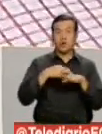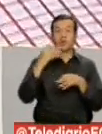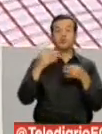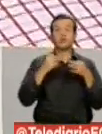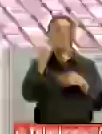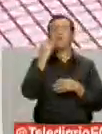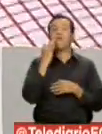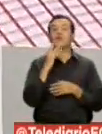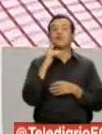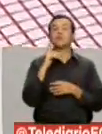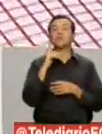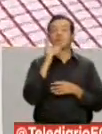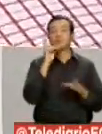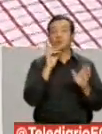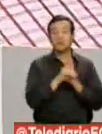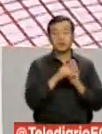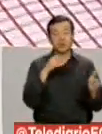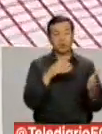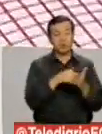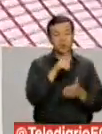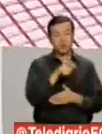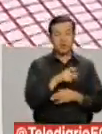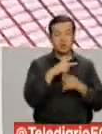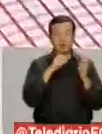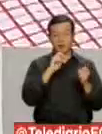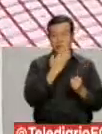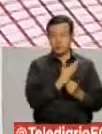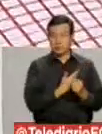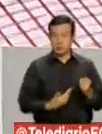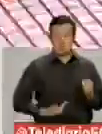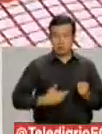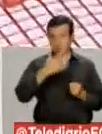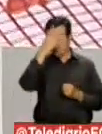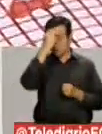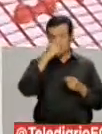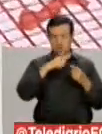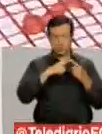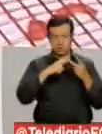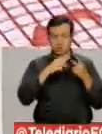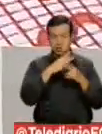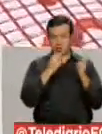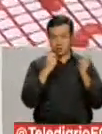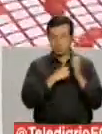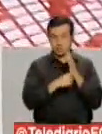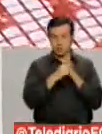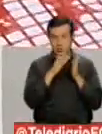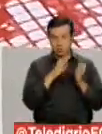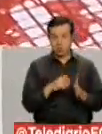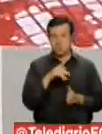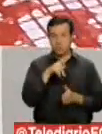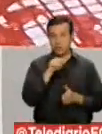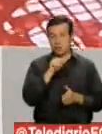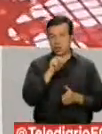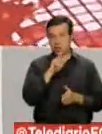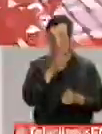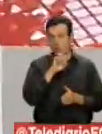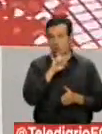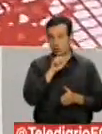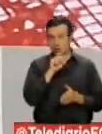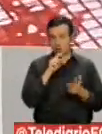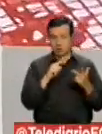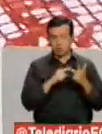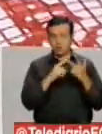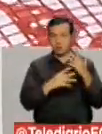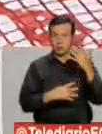una fecha para formular cargos en contra del ex vicepresidente Jorge Glass, el ex ministro de Hidrocarburos Carlos Pareja Giannuzzelli y 9